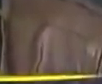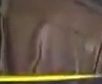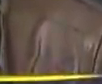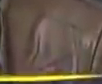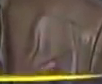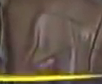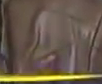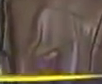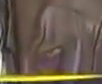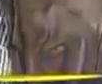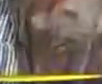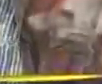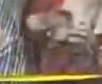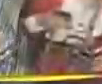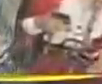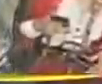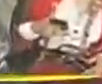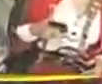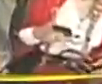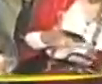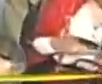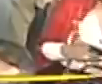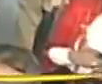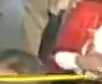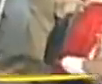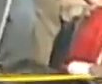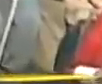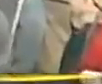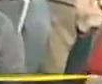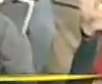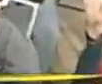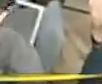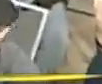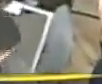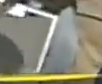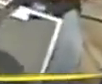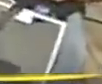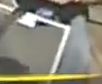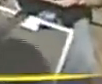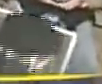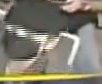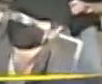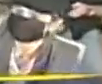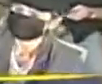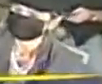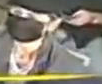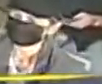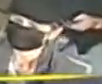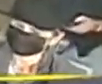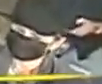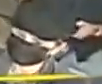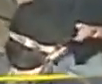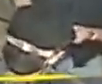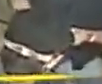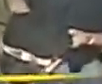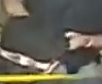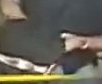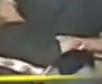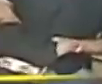200 años de la batalla de Carabobo. Se levantan las banderas entonces de la institucionalidad